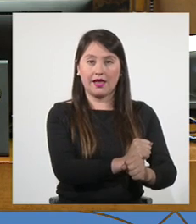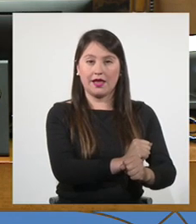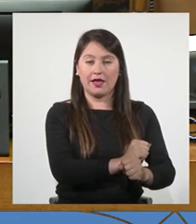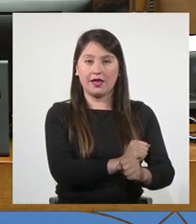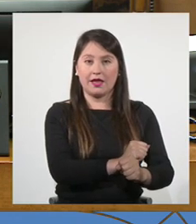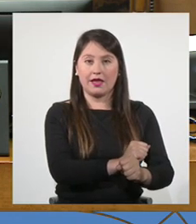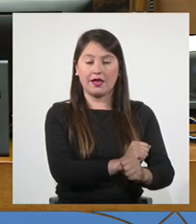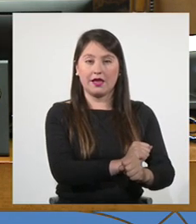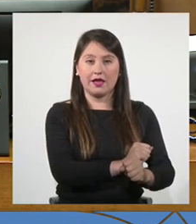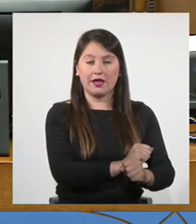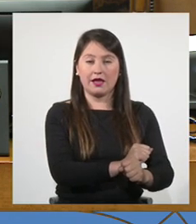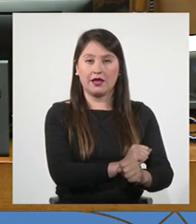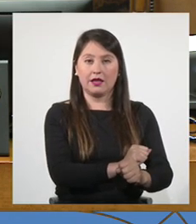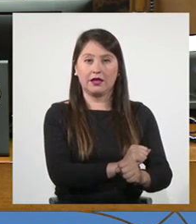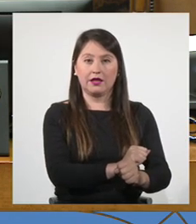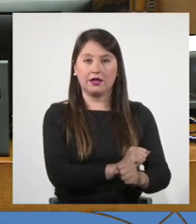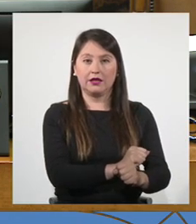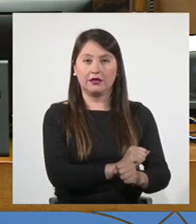votan